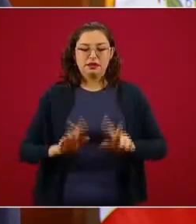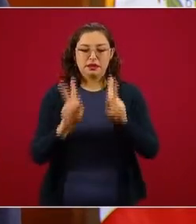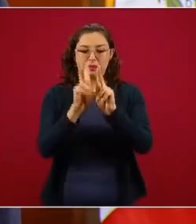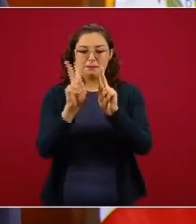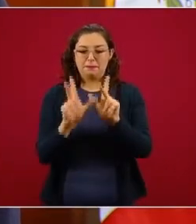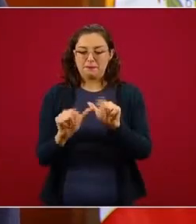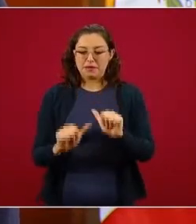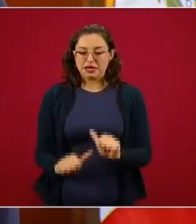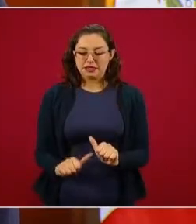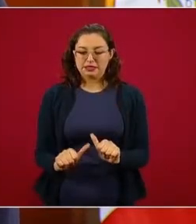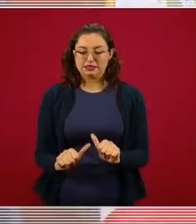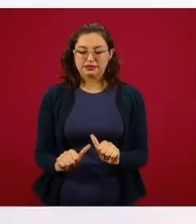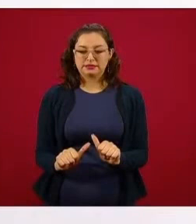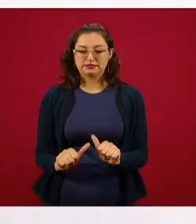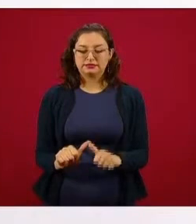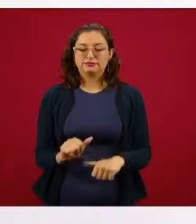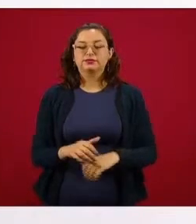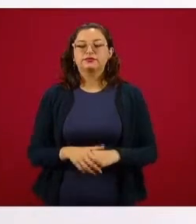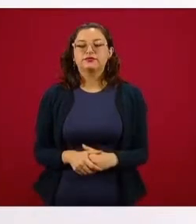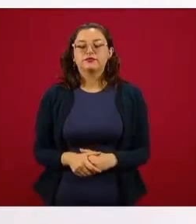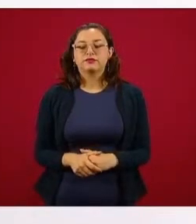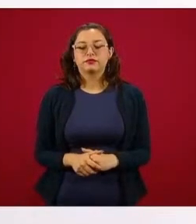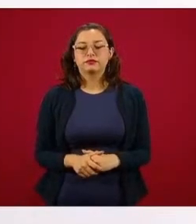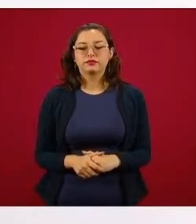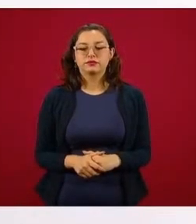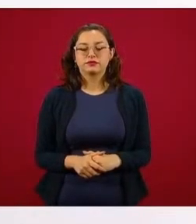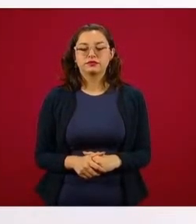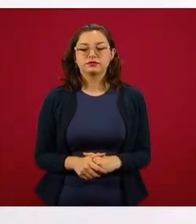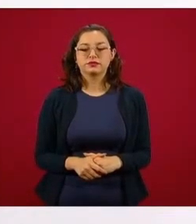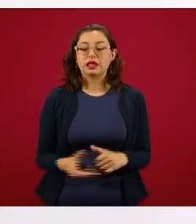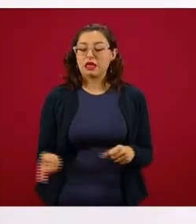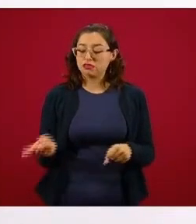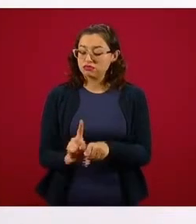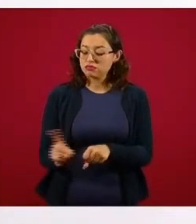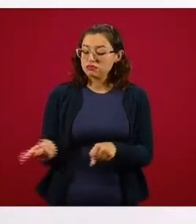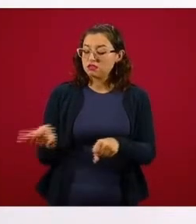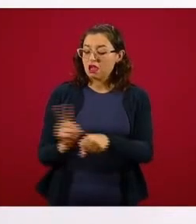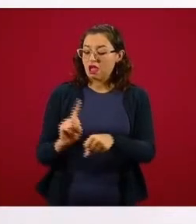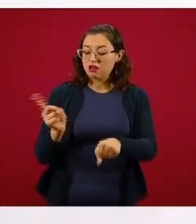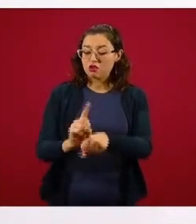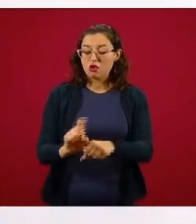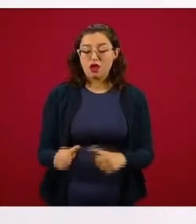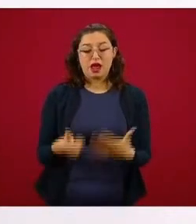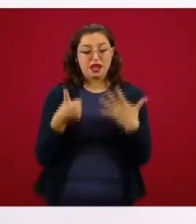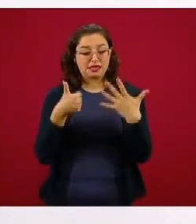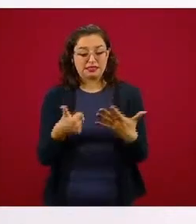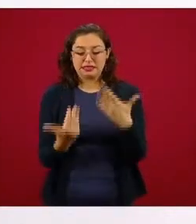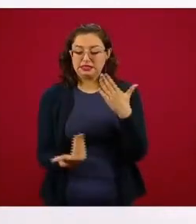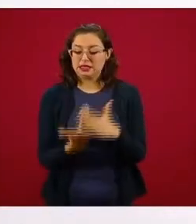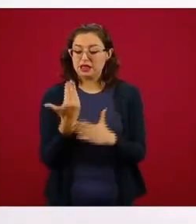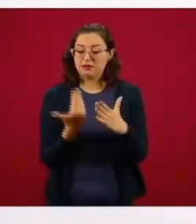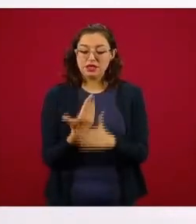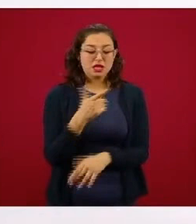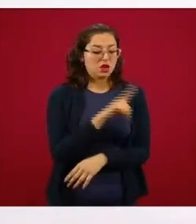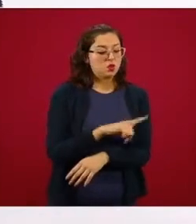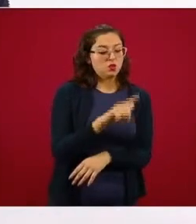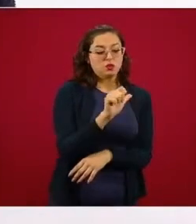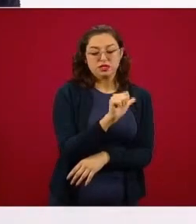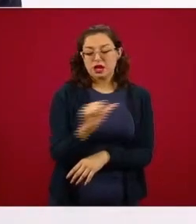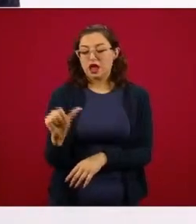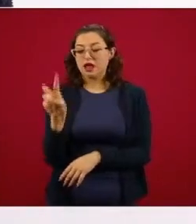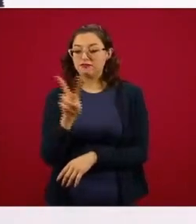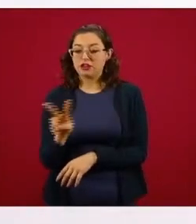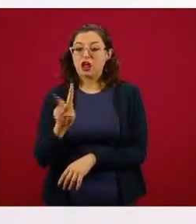con tranquilidad. Todos los días, desde las 6 de la mañana y de lunes a viernes,